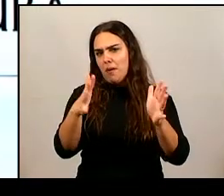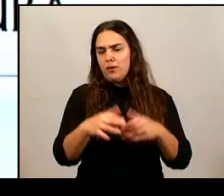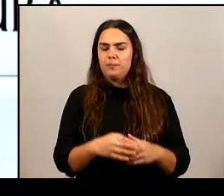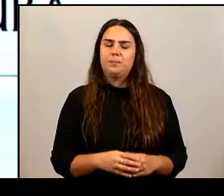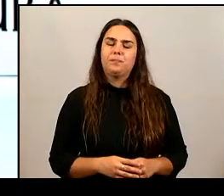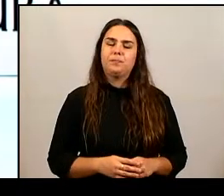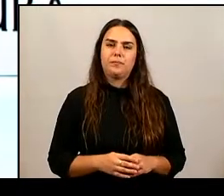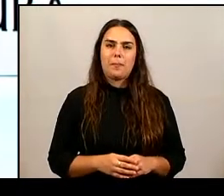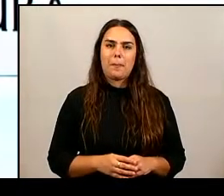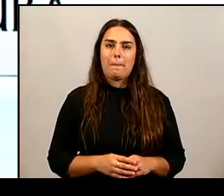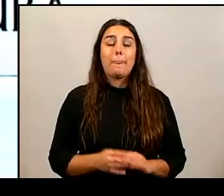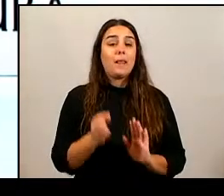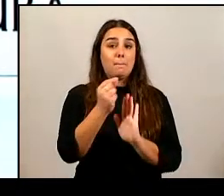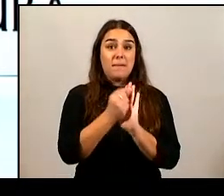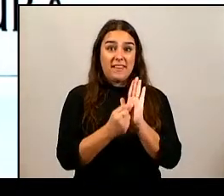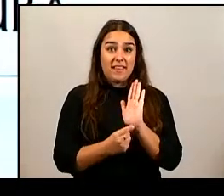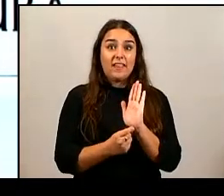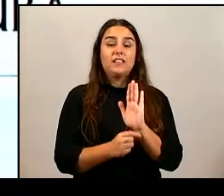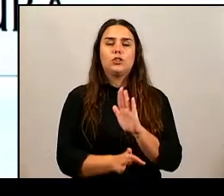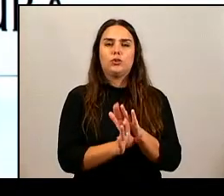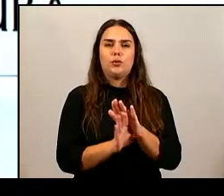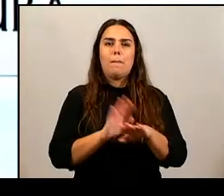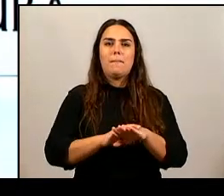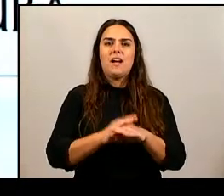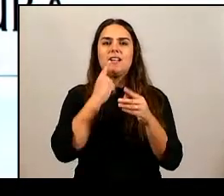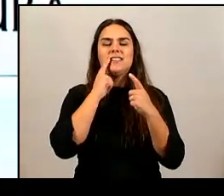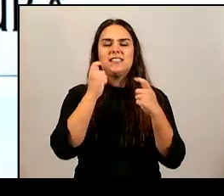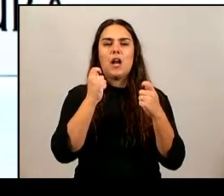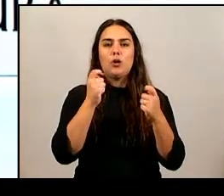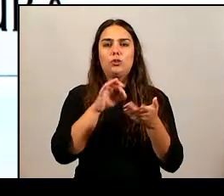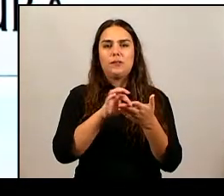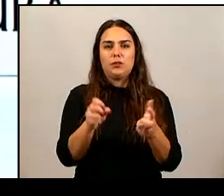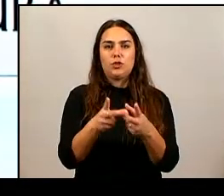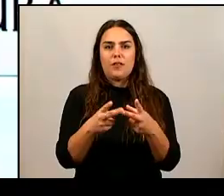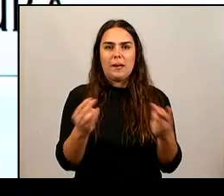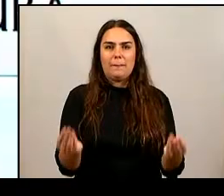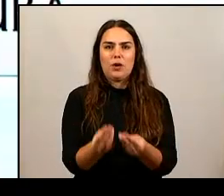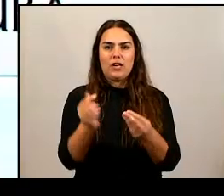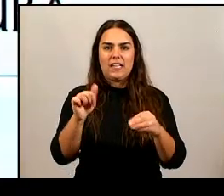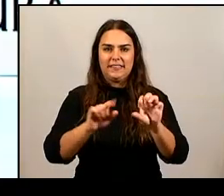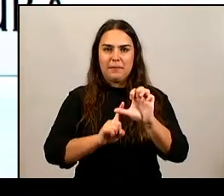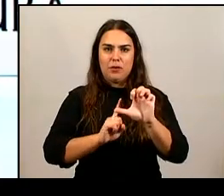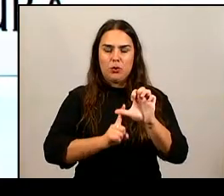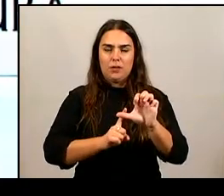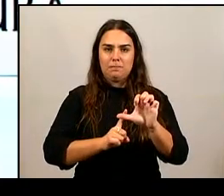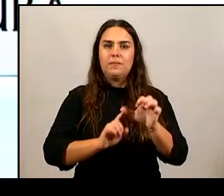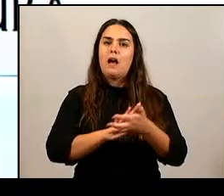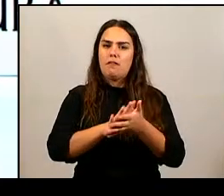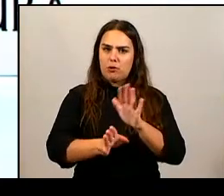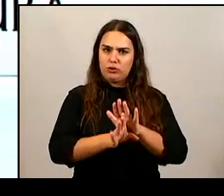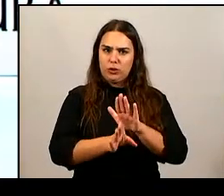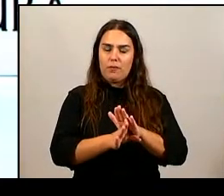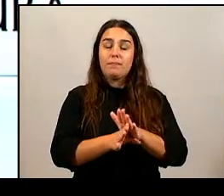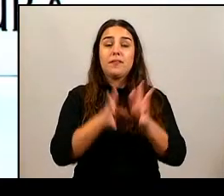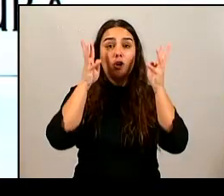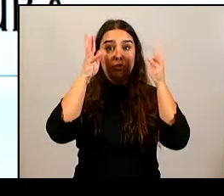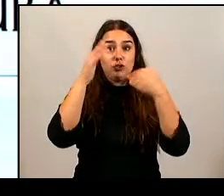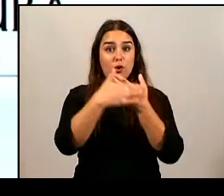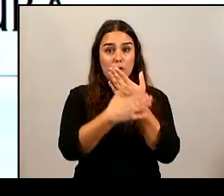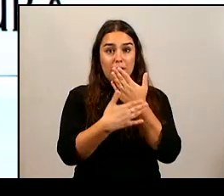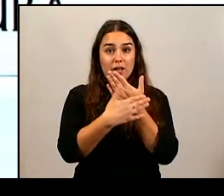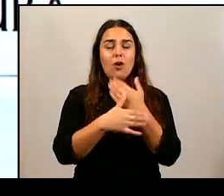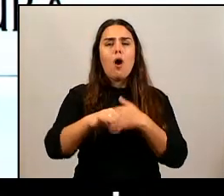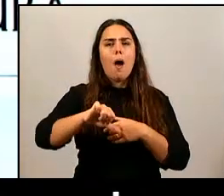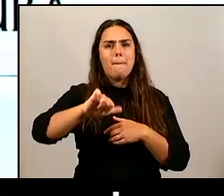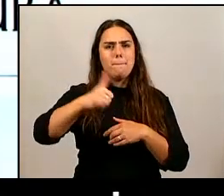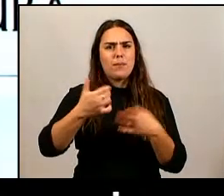hablando de medidas para mejorar la salud y los servicios sociales en Extremadura. El Consejo de Gobierno ha